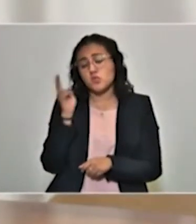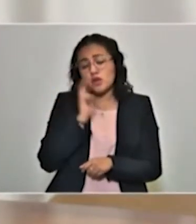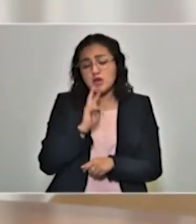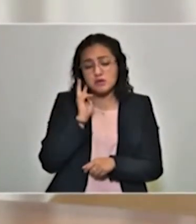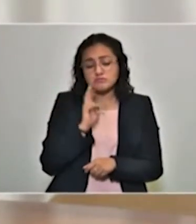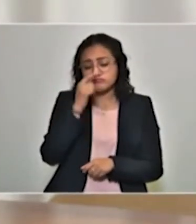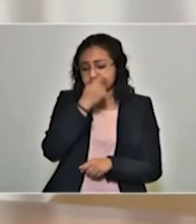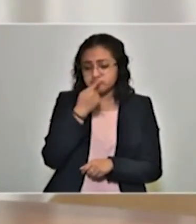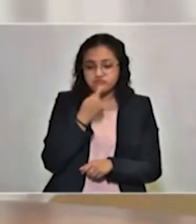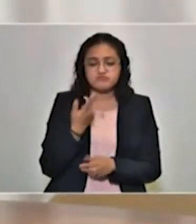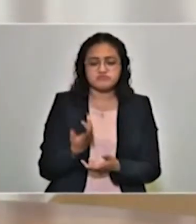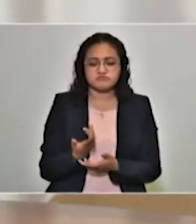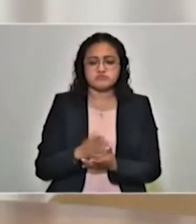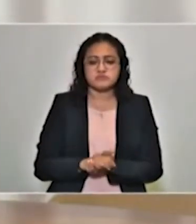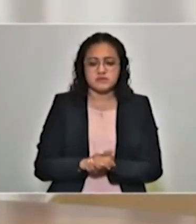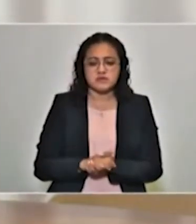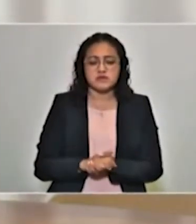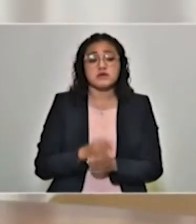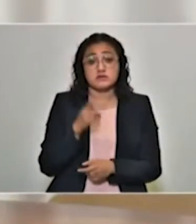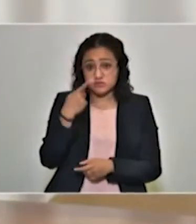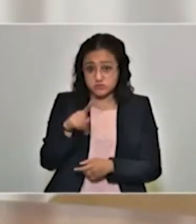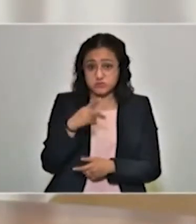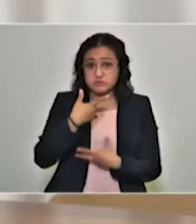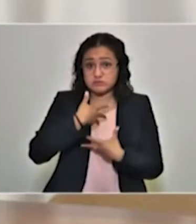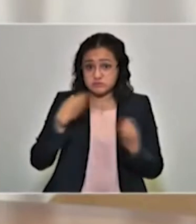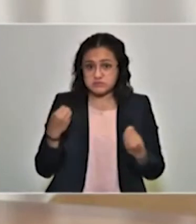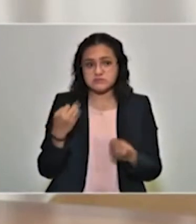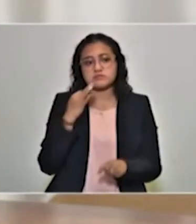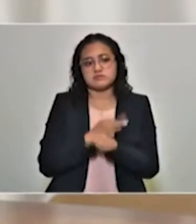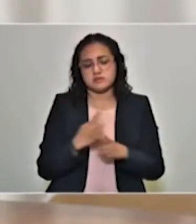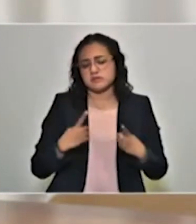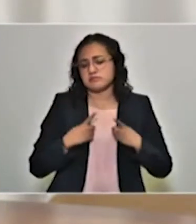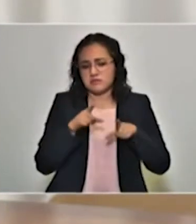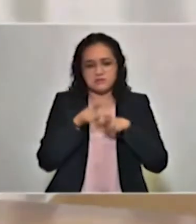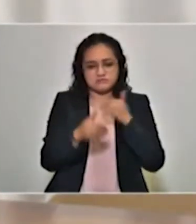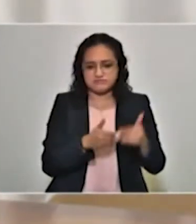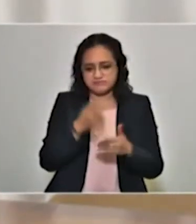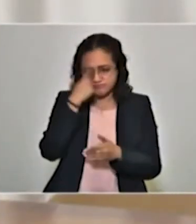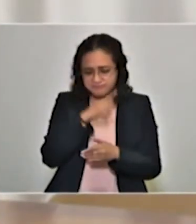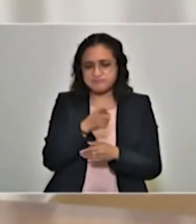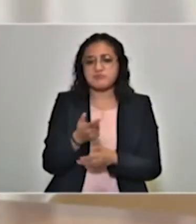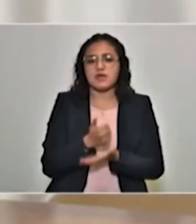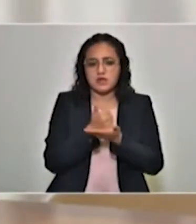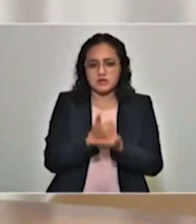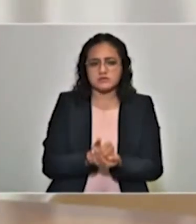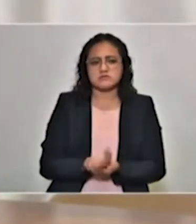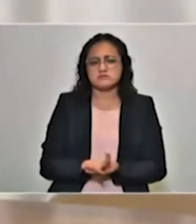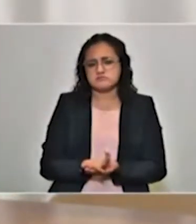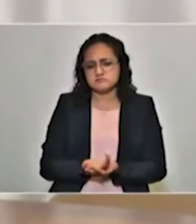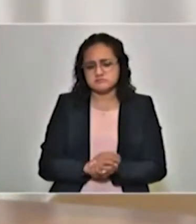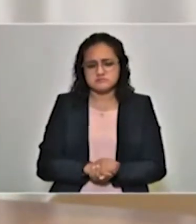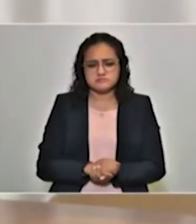Y si están contagiados, pues a darle seguimiento de dos vías.